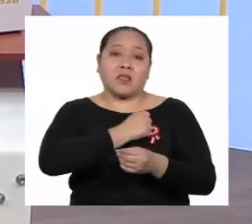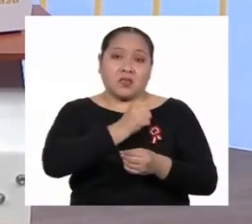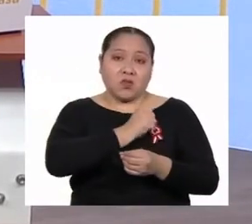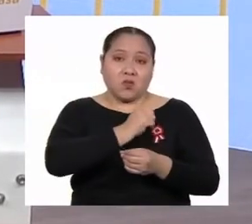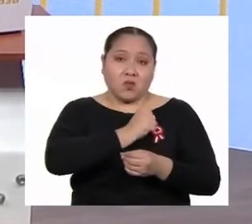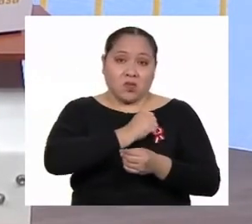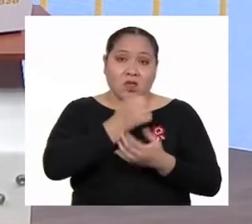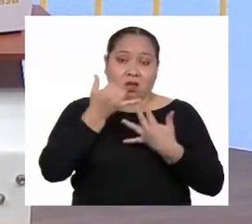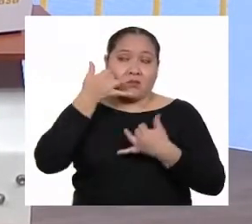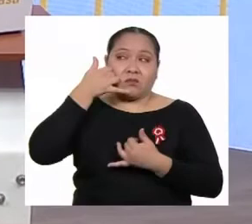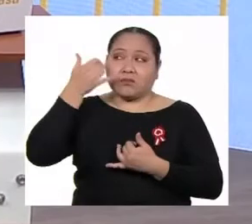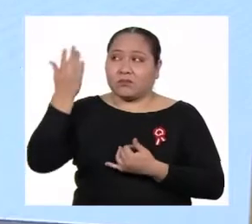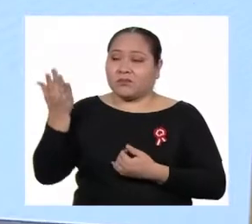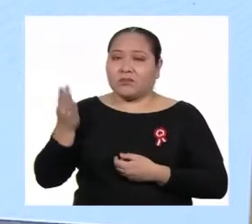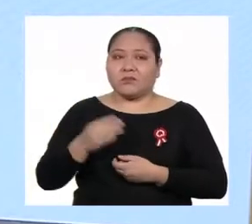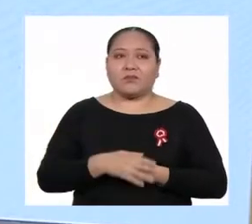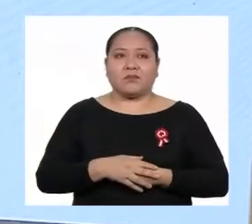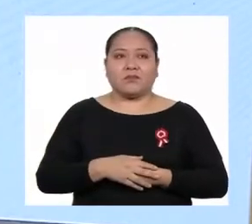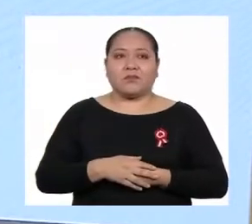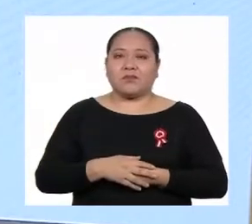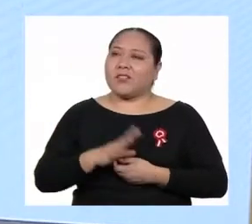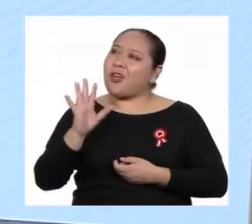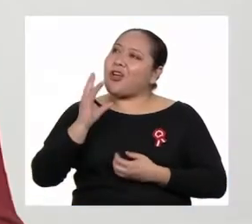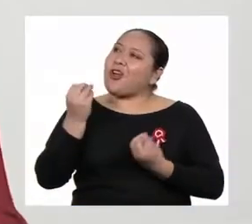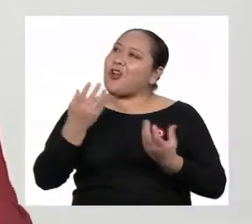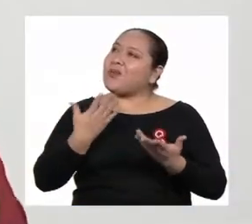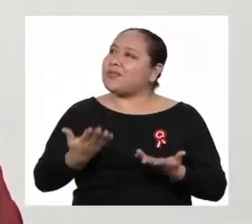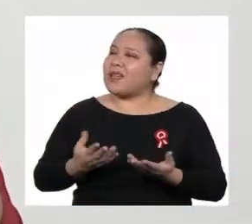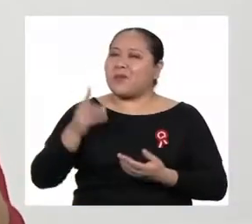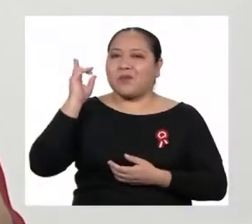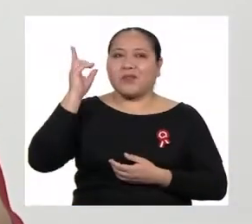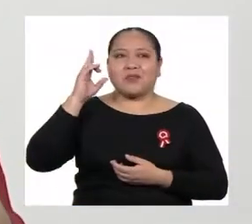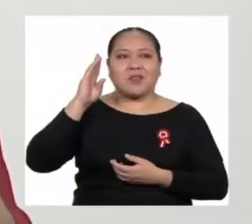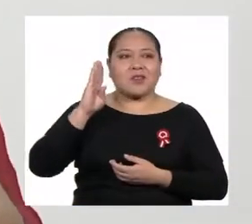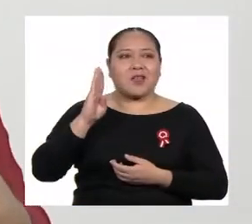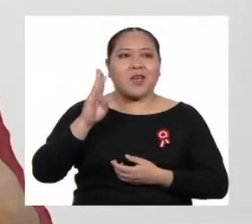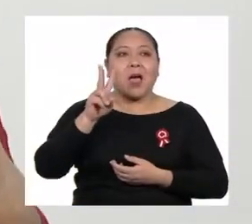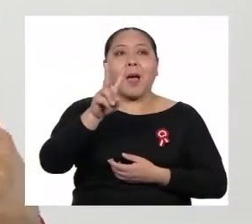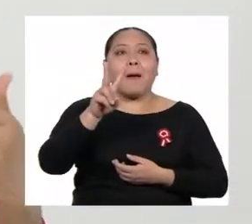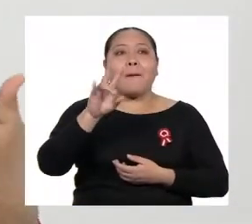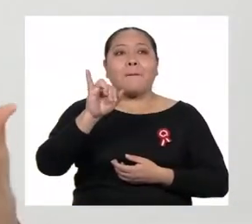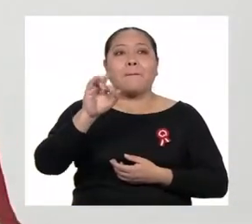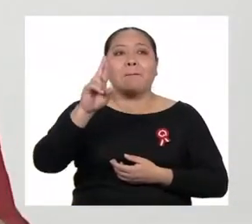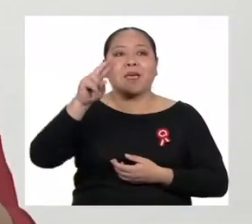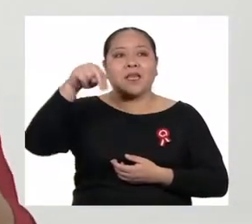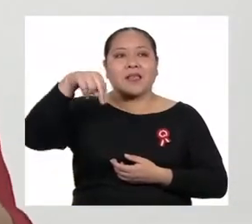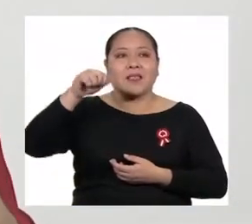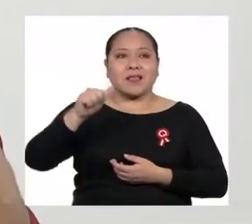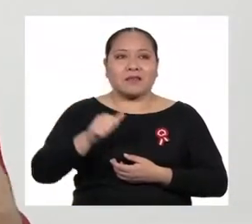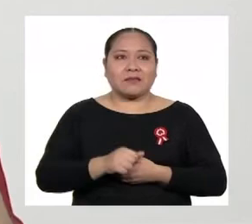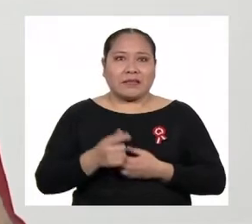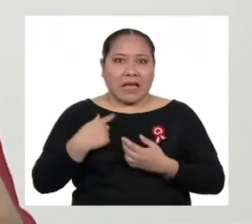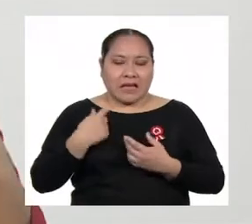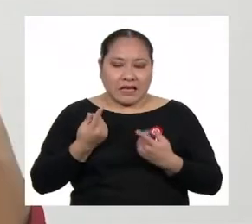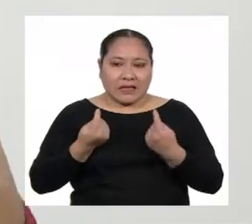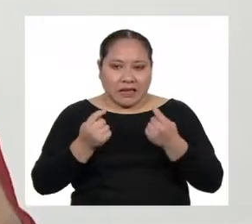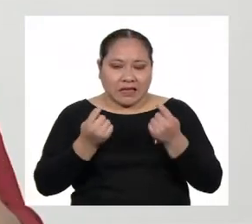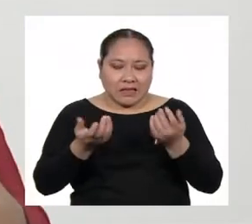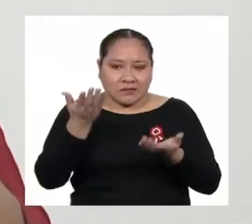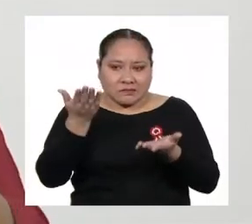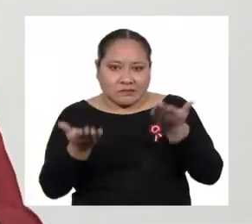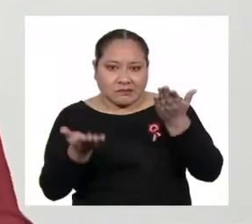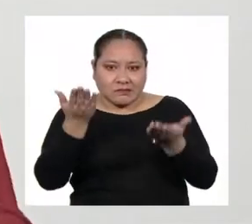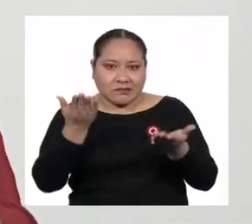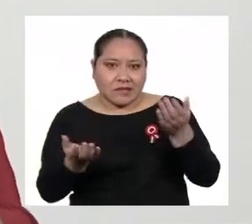llamo. ¿Cómo va todo, profesora Virna? Aquí tranquila, tratando de balancear un poco el trabajo con el